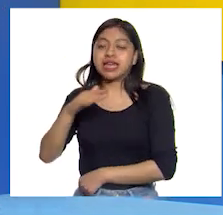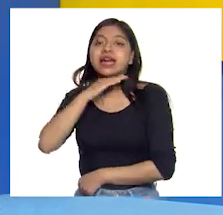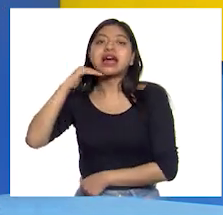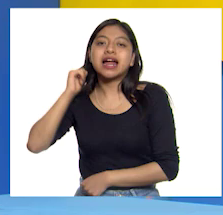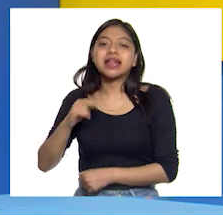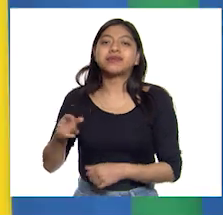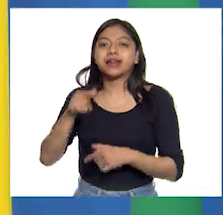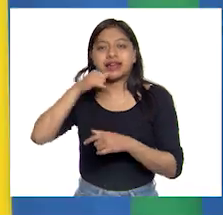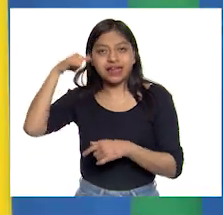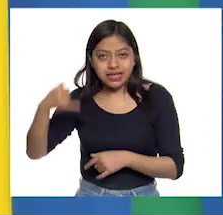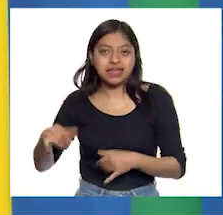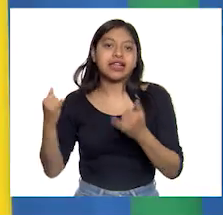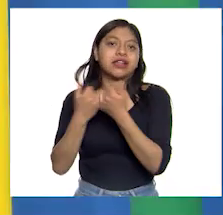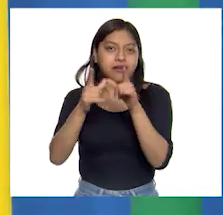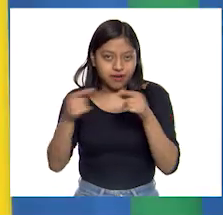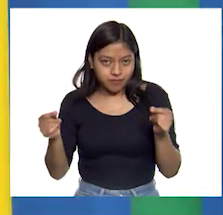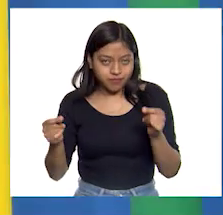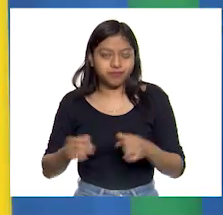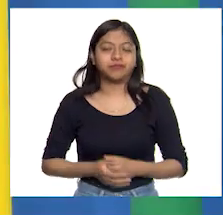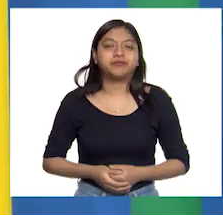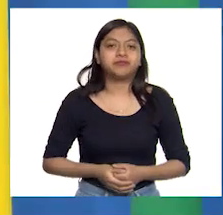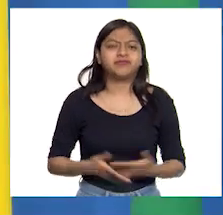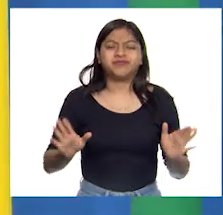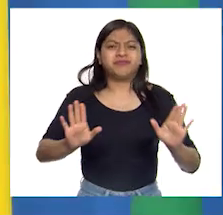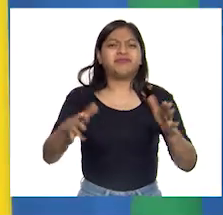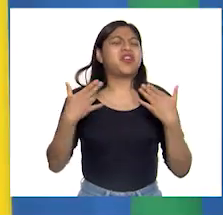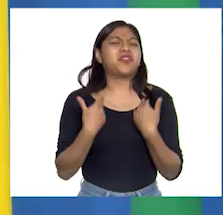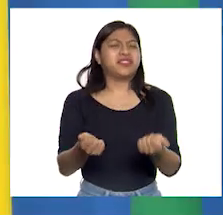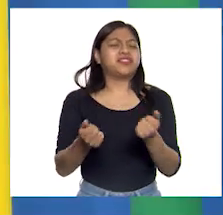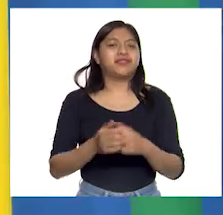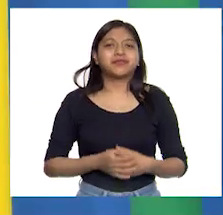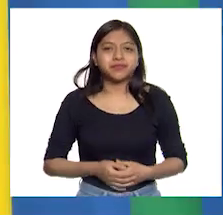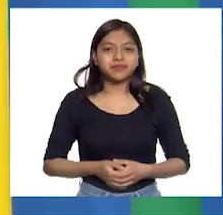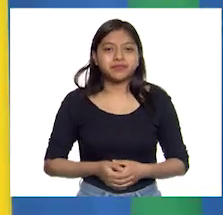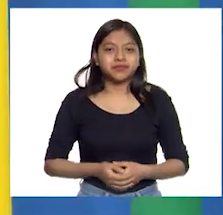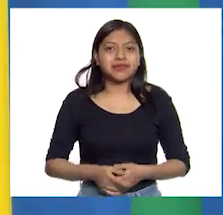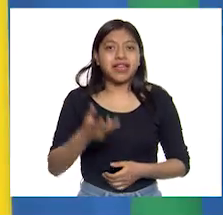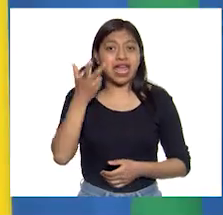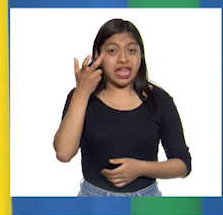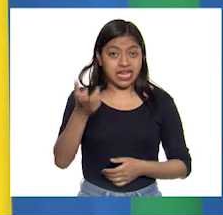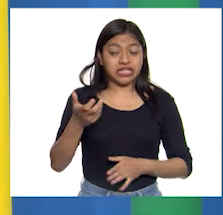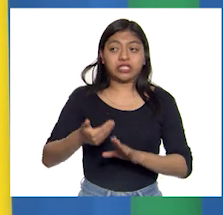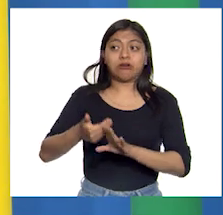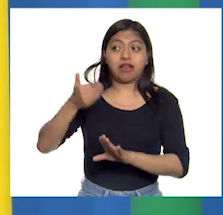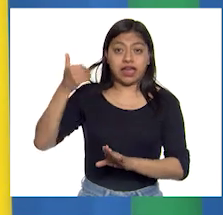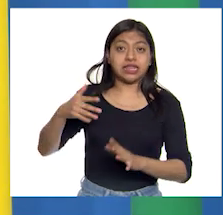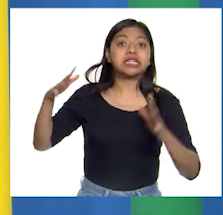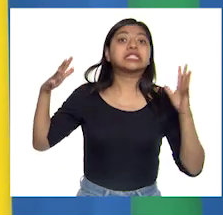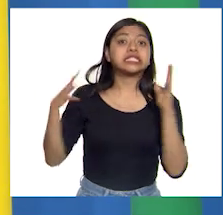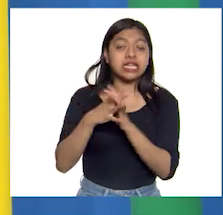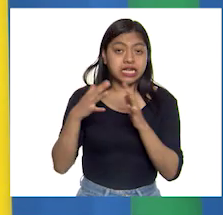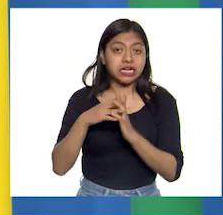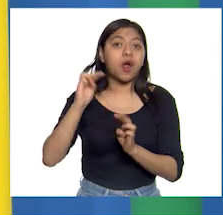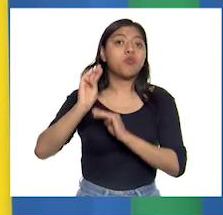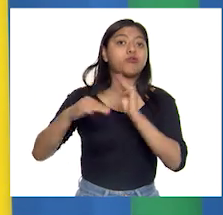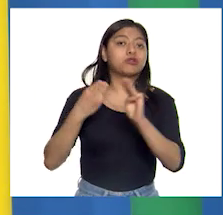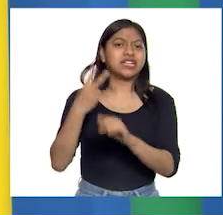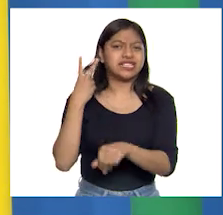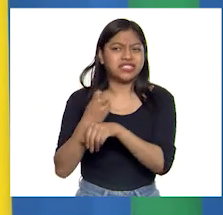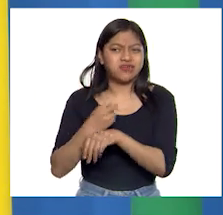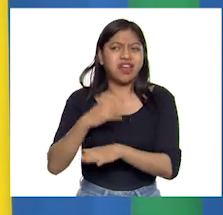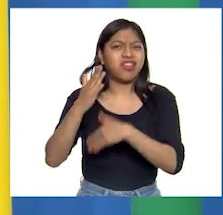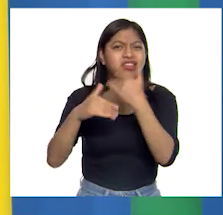y Japón. Pero hay algo que todavía no entiendo. ¿Cómo se relaciona la Segunda Guerra Mundial con los juguetes de